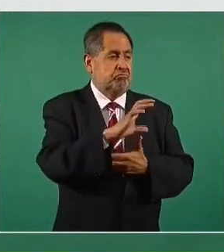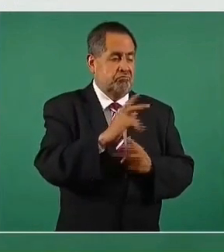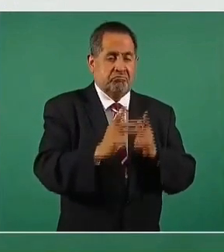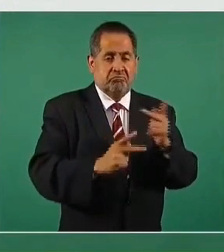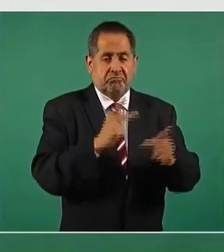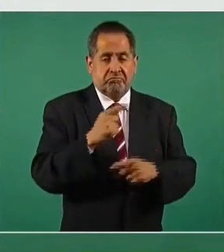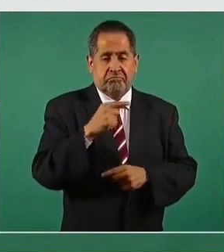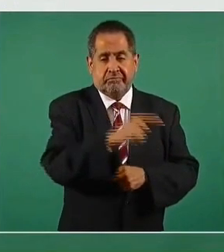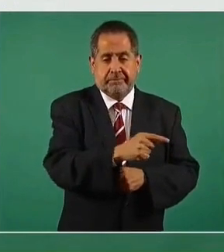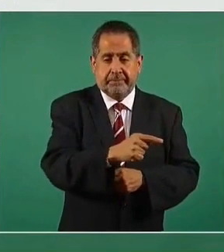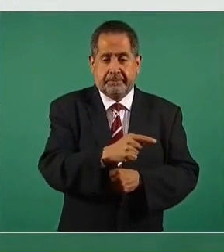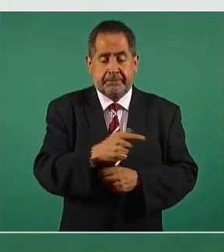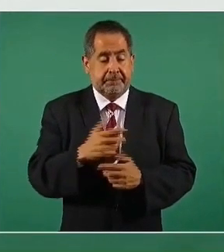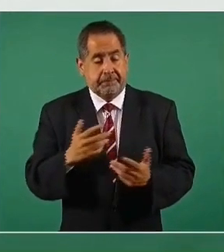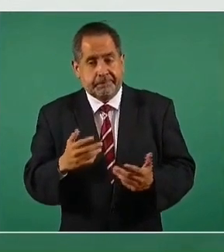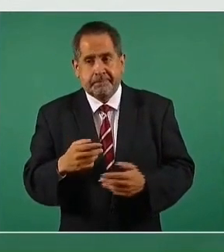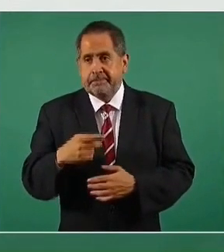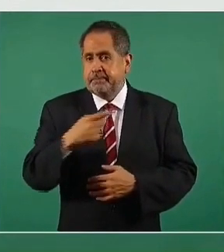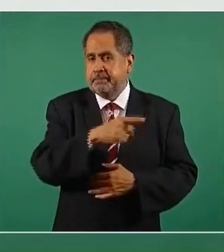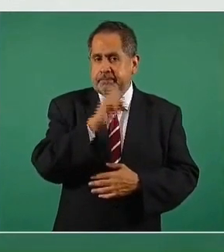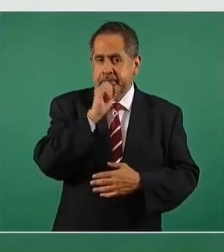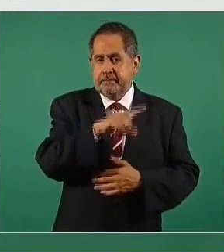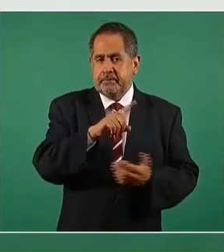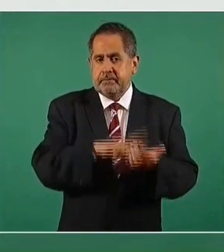también un